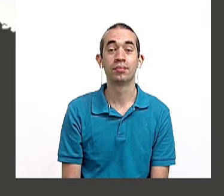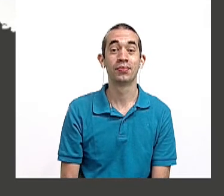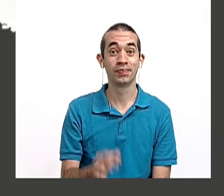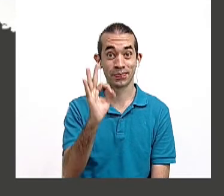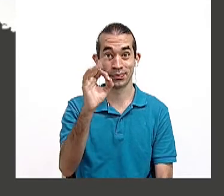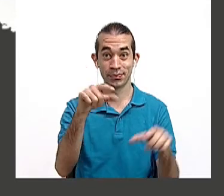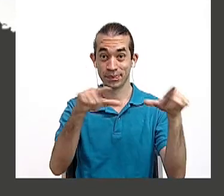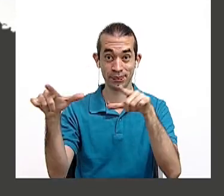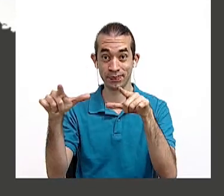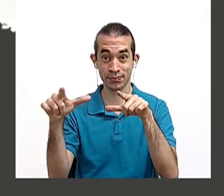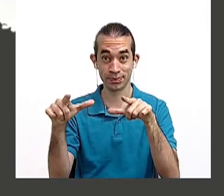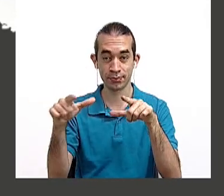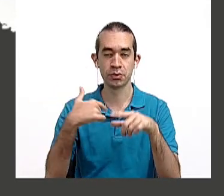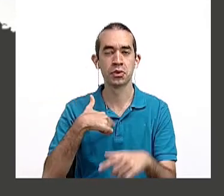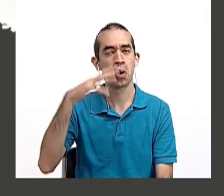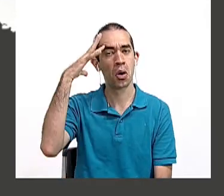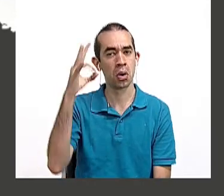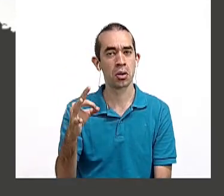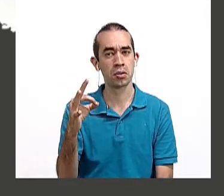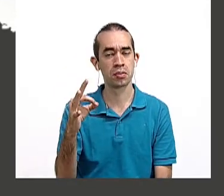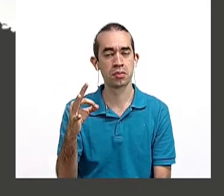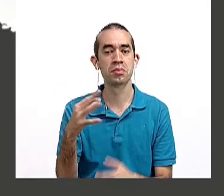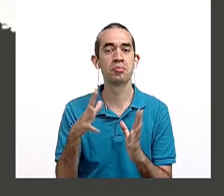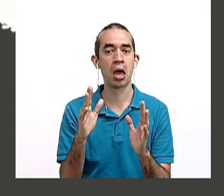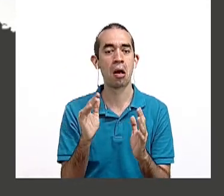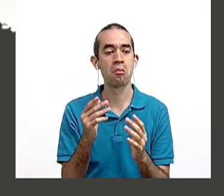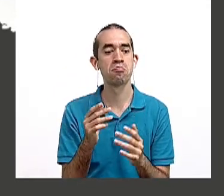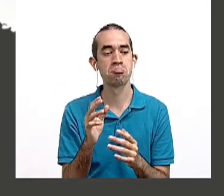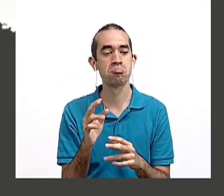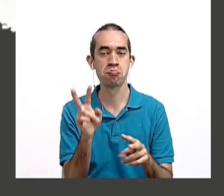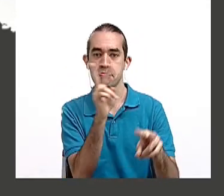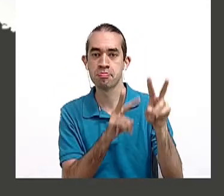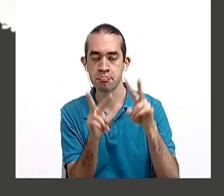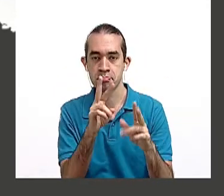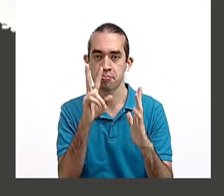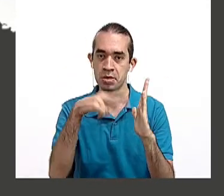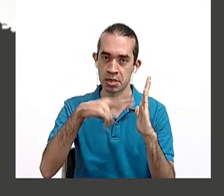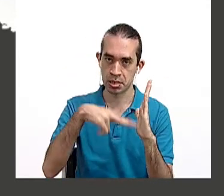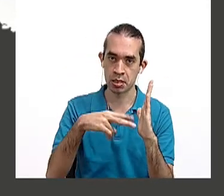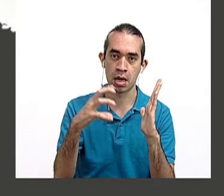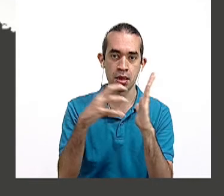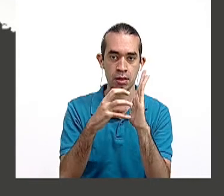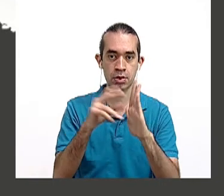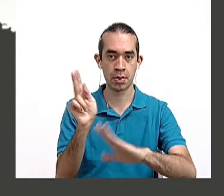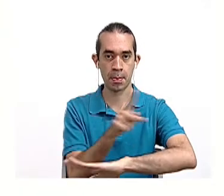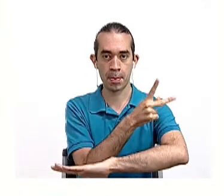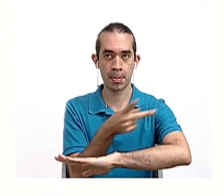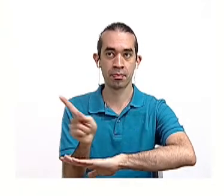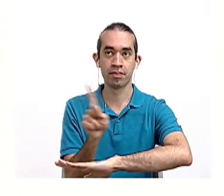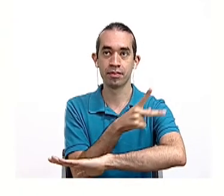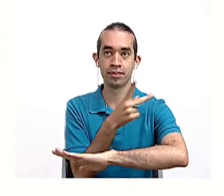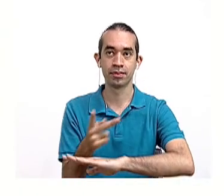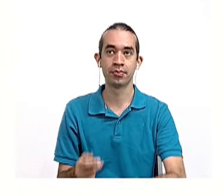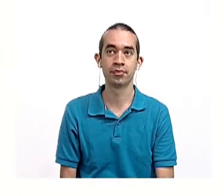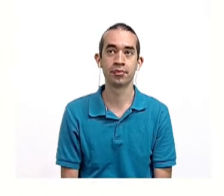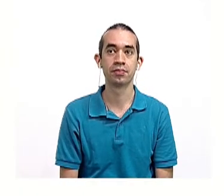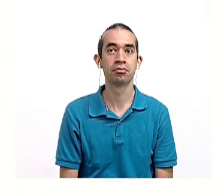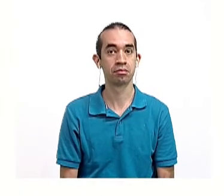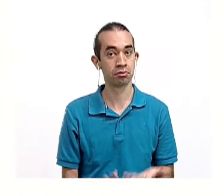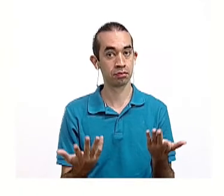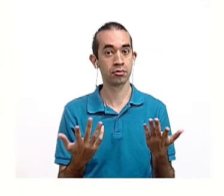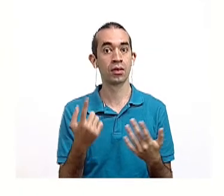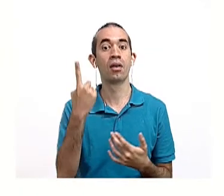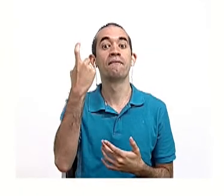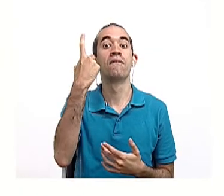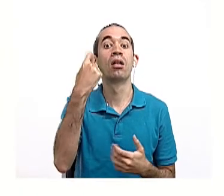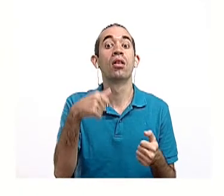¿Listos, jóvenes? Creo que nos hemos acercado brevemente a la literatura, a los textos poéticos. Pero que nos falta